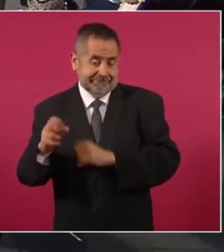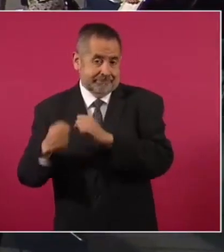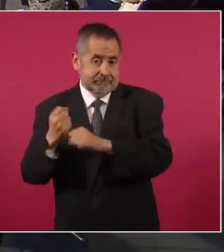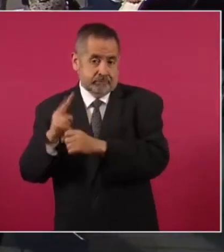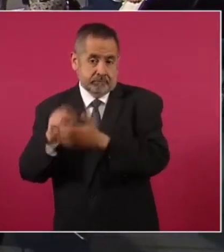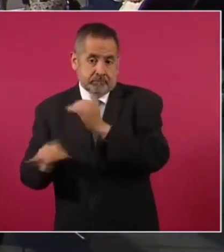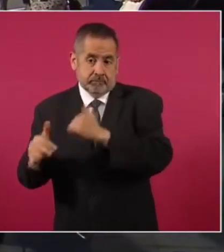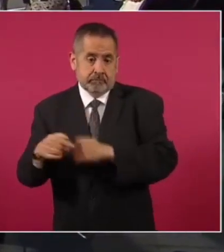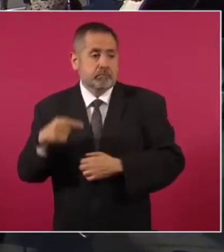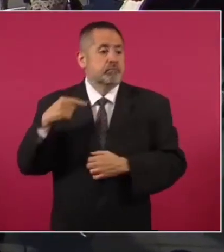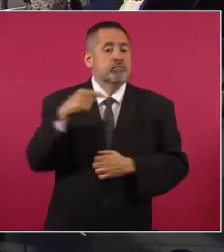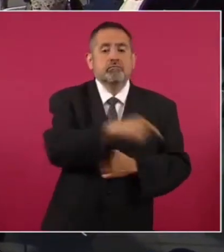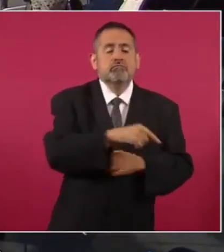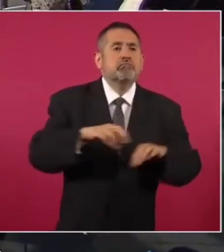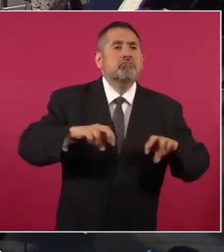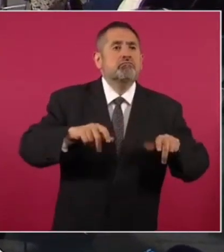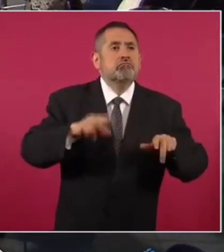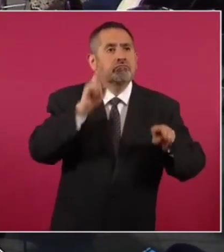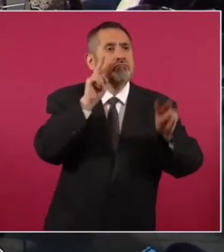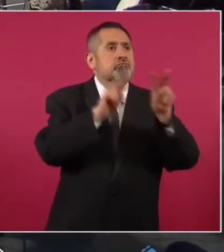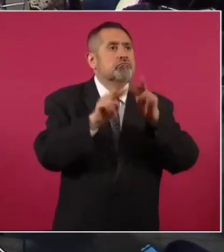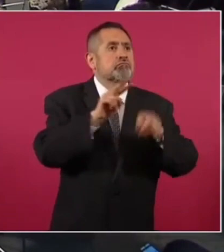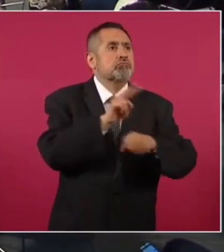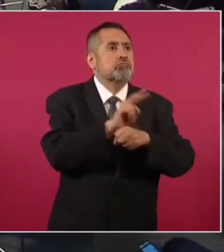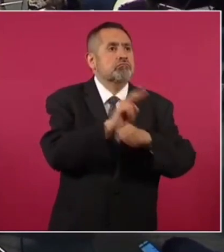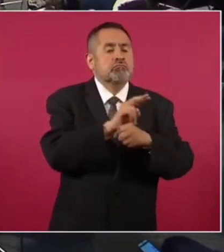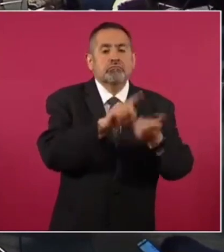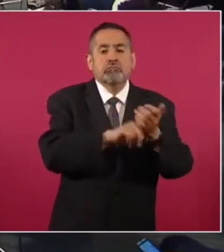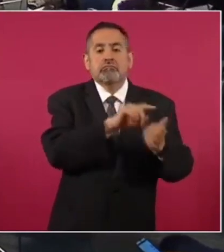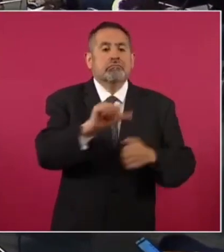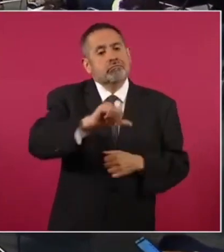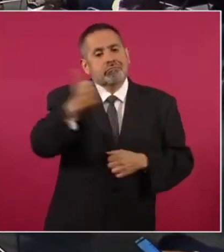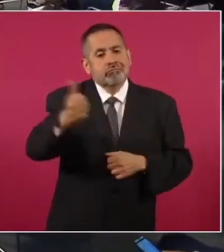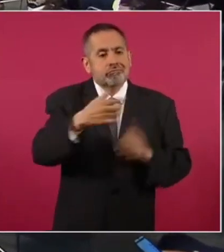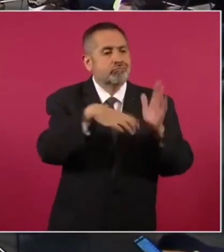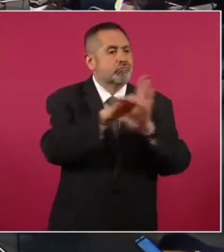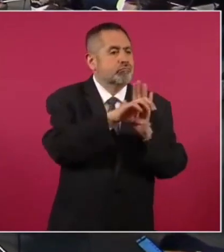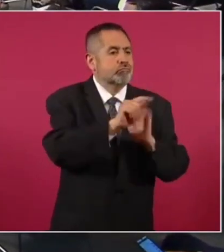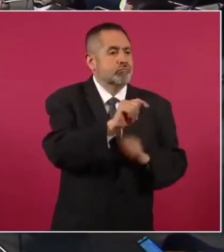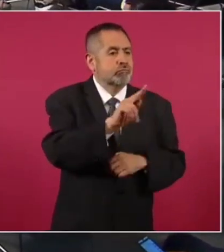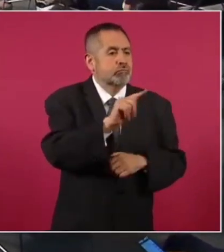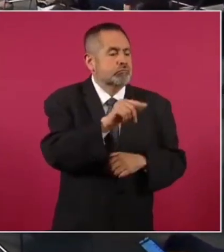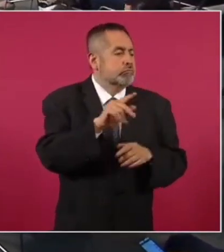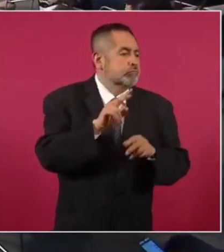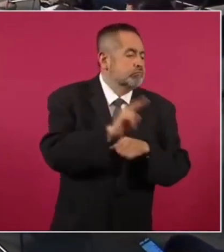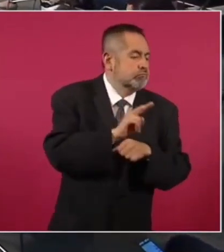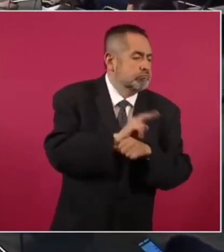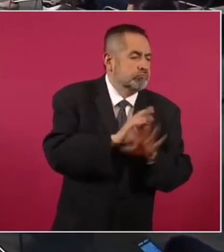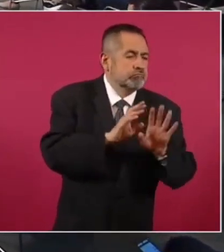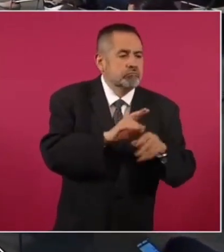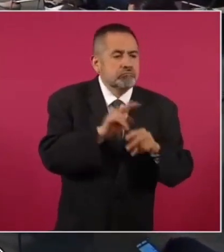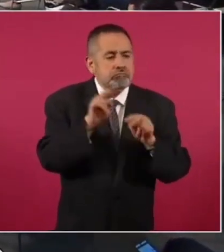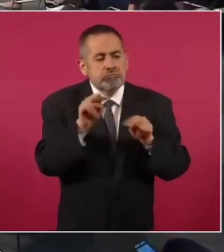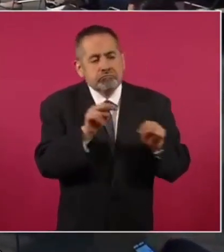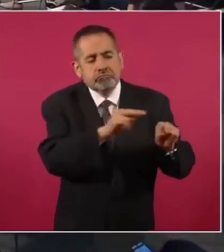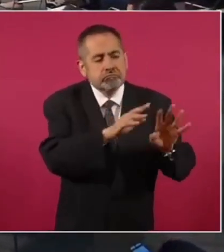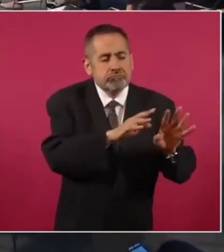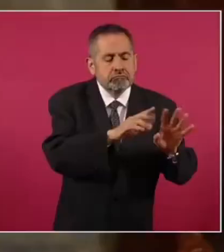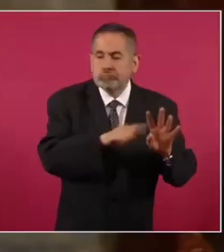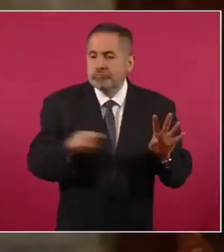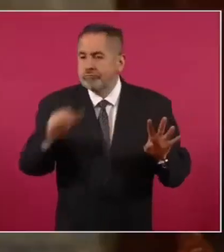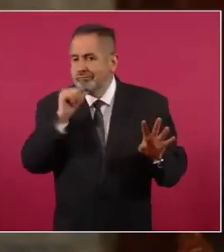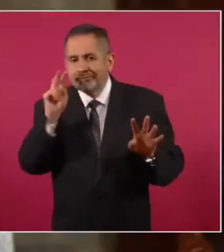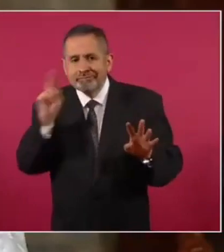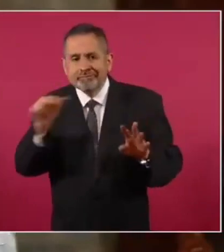él estaba monitoreando a la tuta en ese momento cuando había ido a la enfermería. Nosotros en Sputnik tenemos una